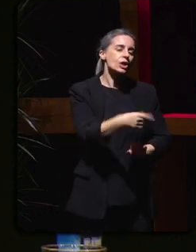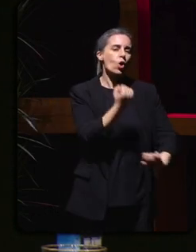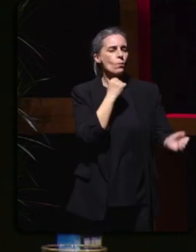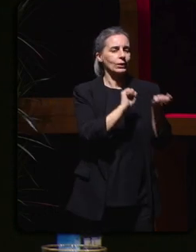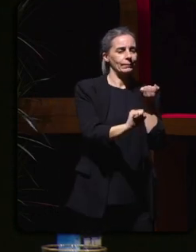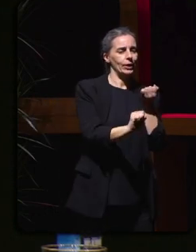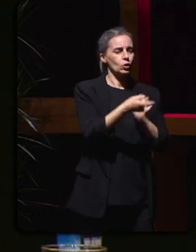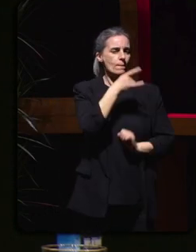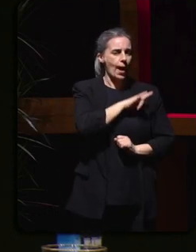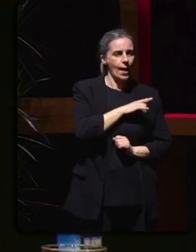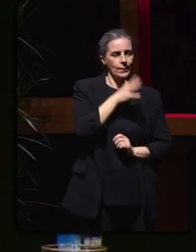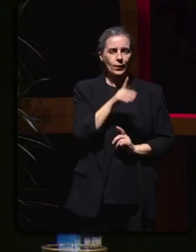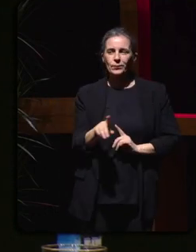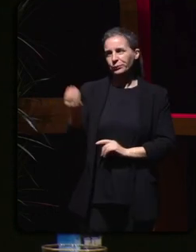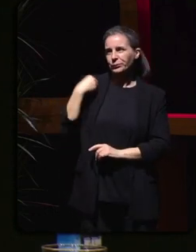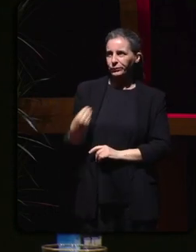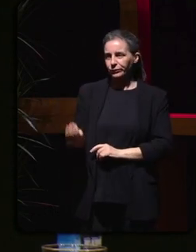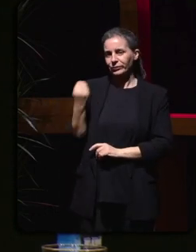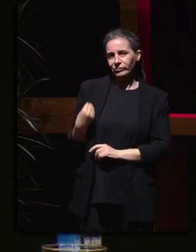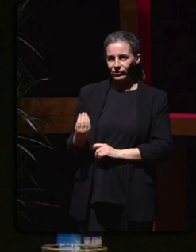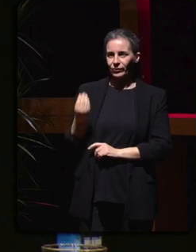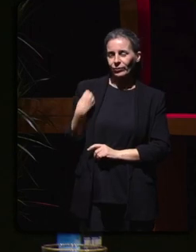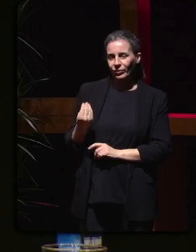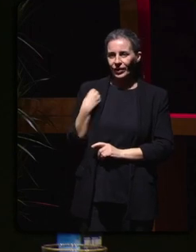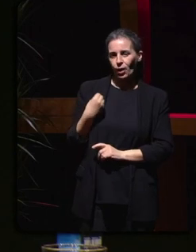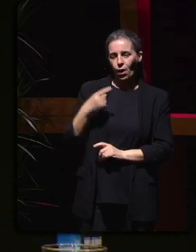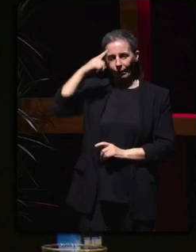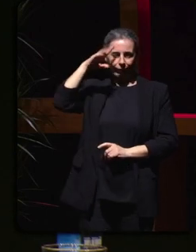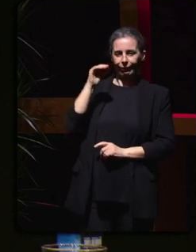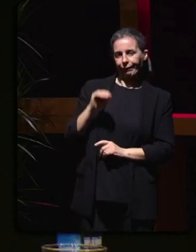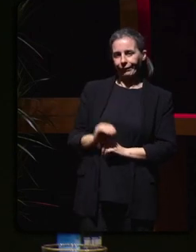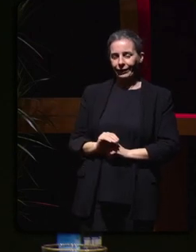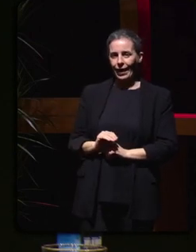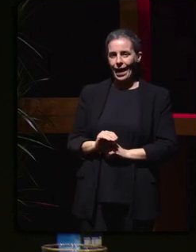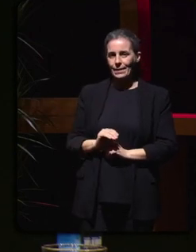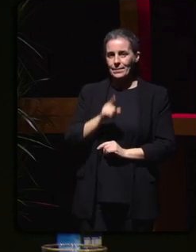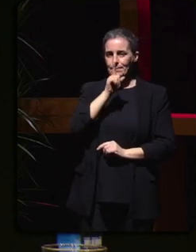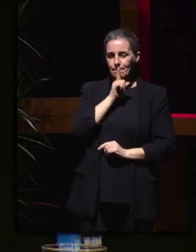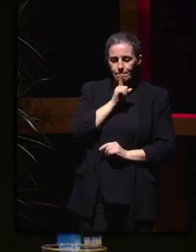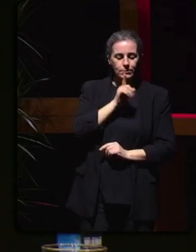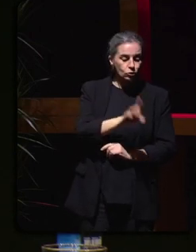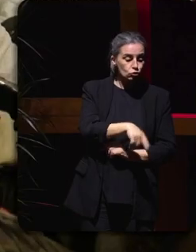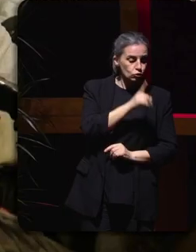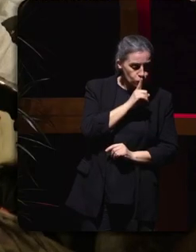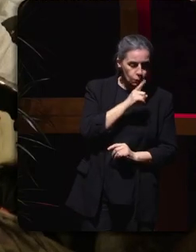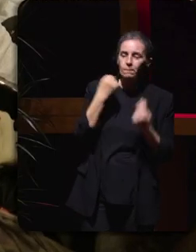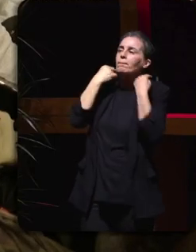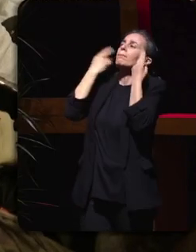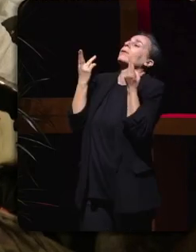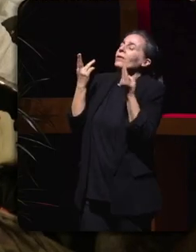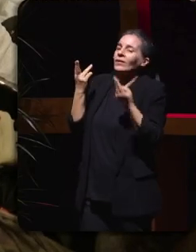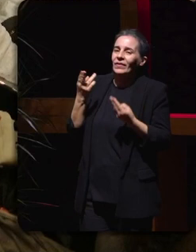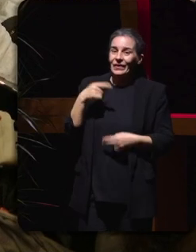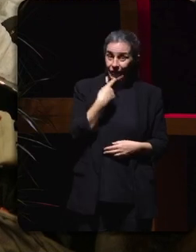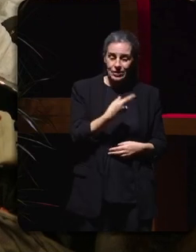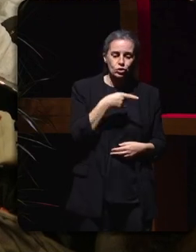que son preguntona que que saben demasiado que no se callan cuando le dicen Cállate dice calla Ya que eres una